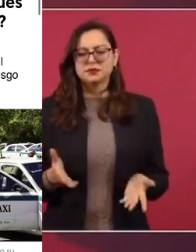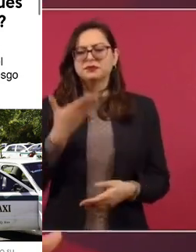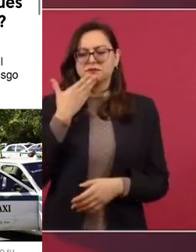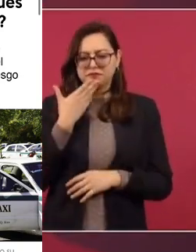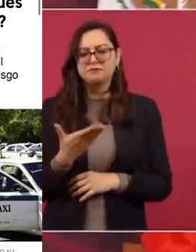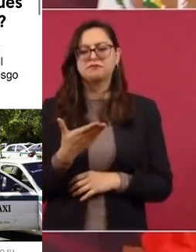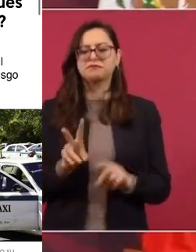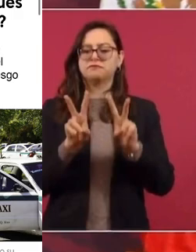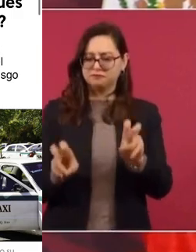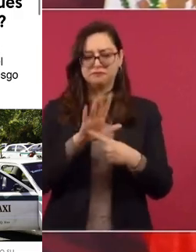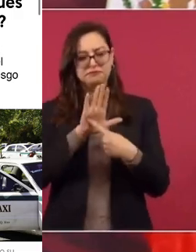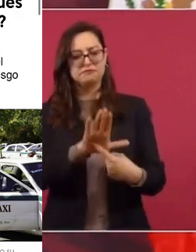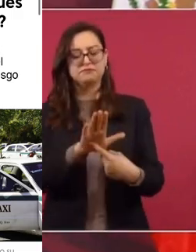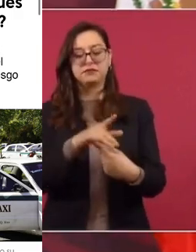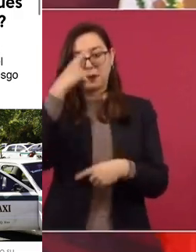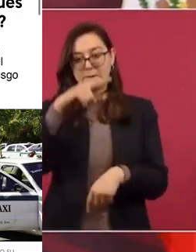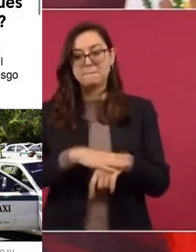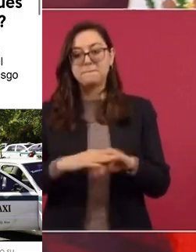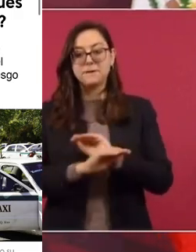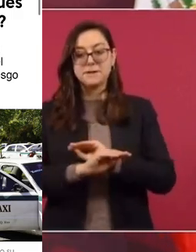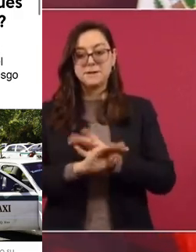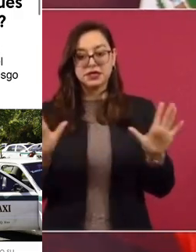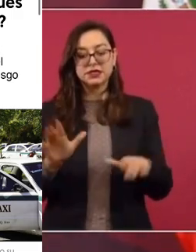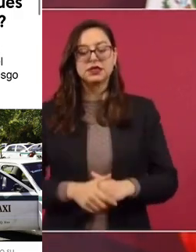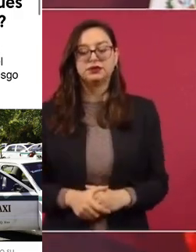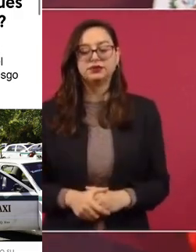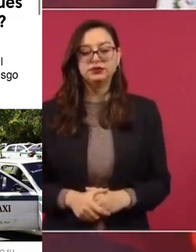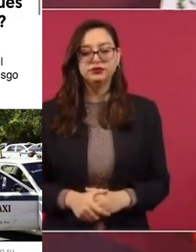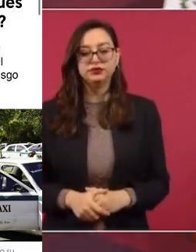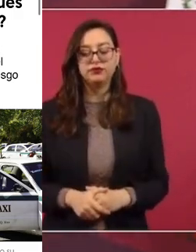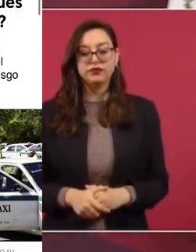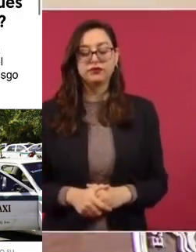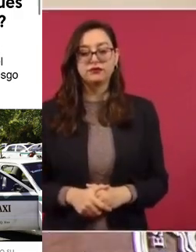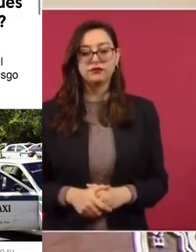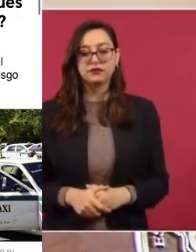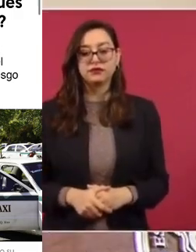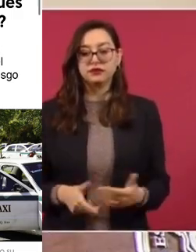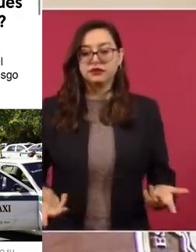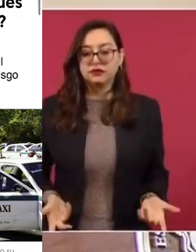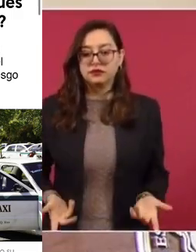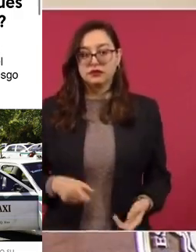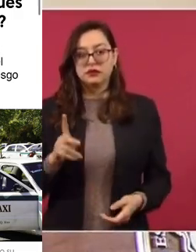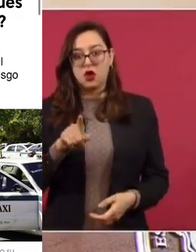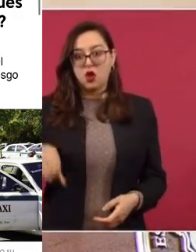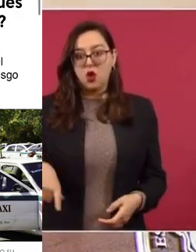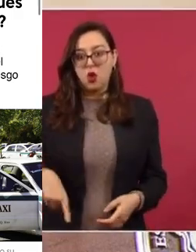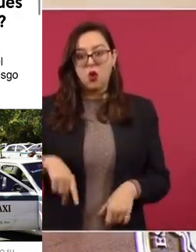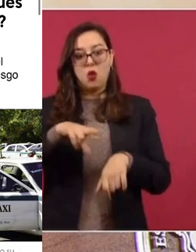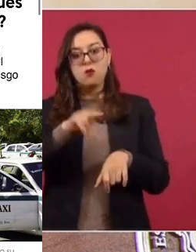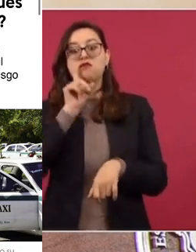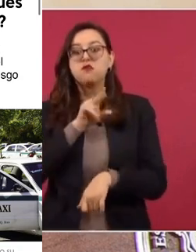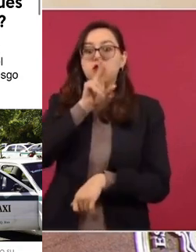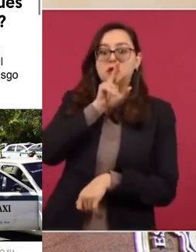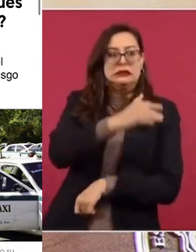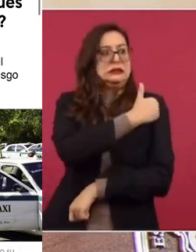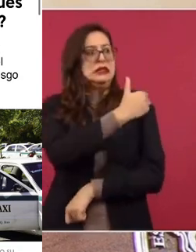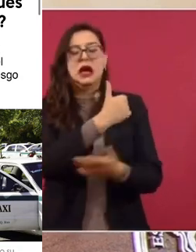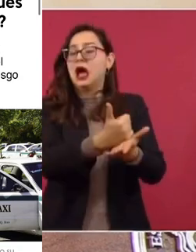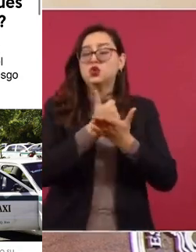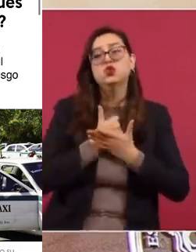tocan los temas porque se aclaran aquí. Porque imagínense si yo hubiese visto a la gobernadora preocupada, ¿no? Bueno,